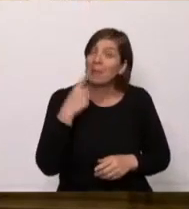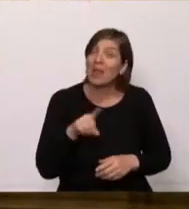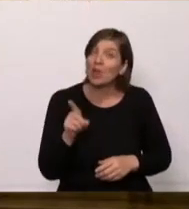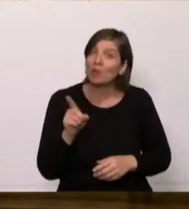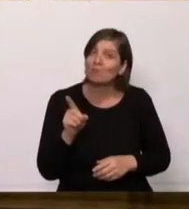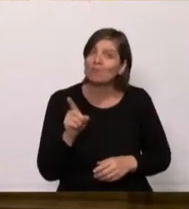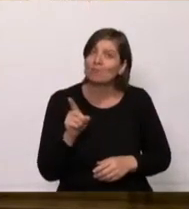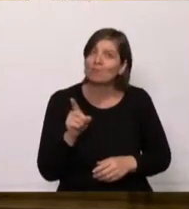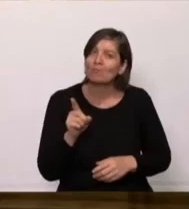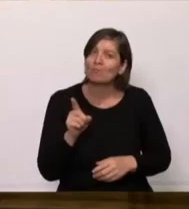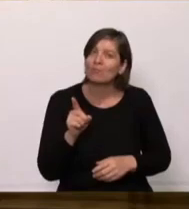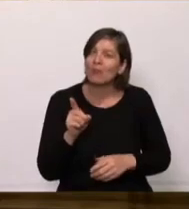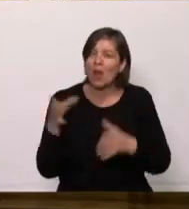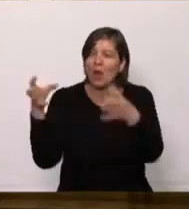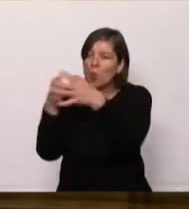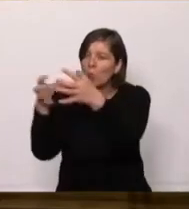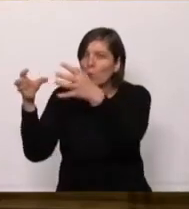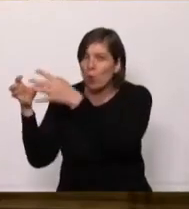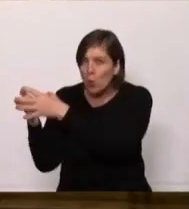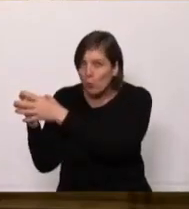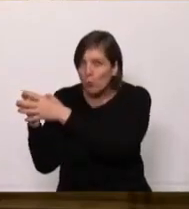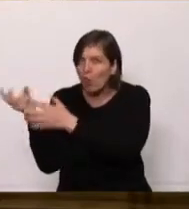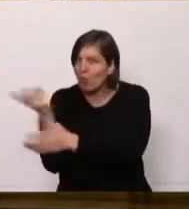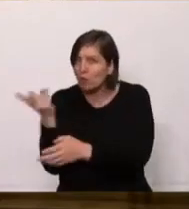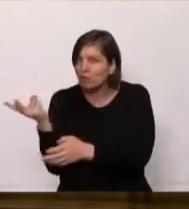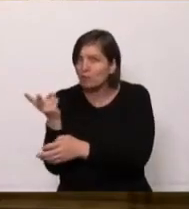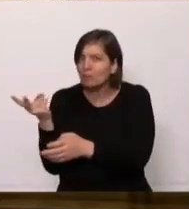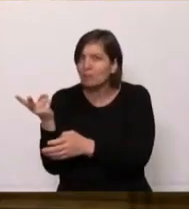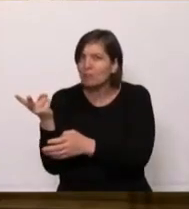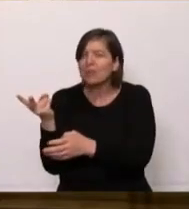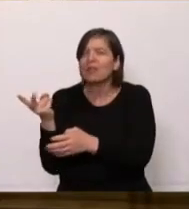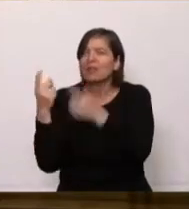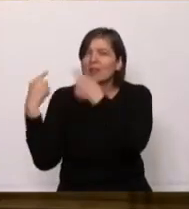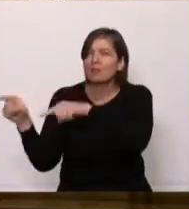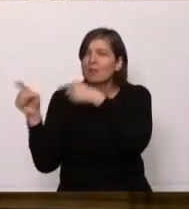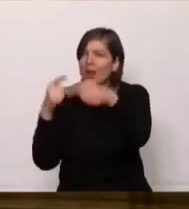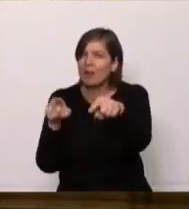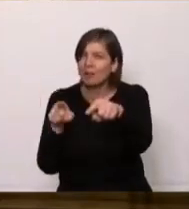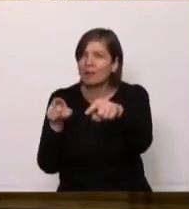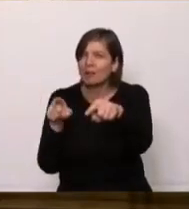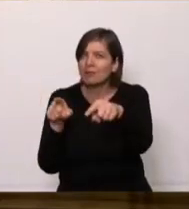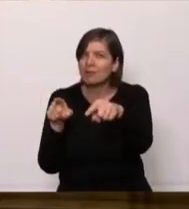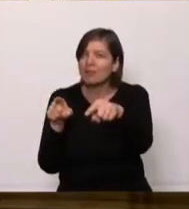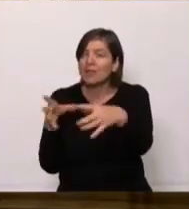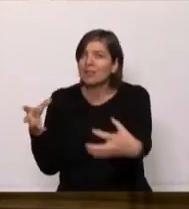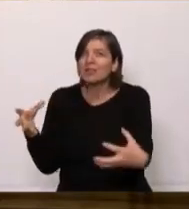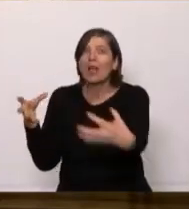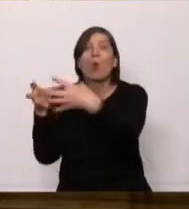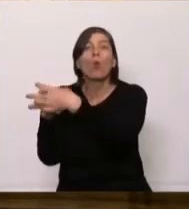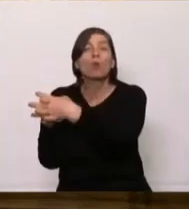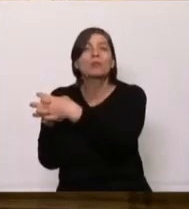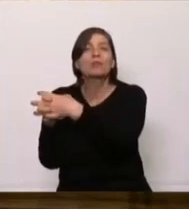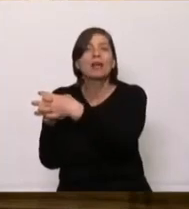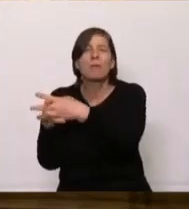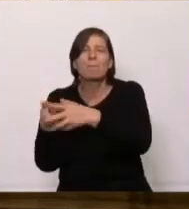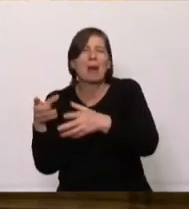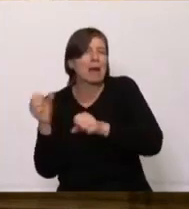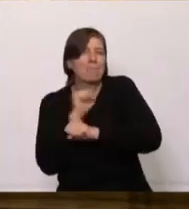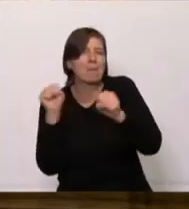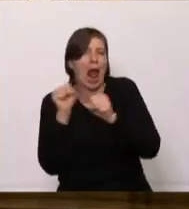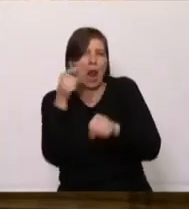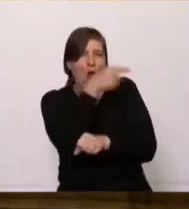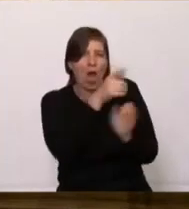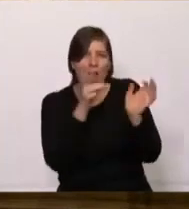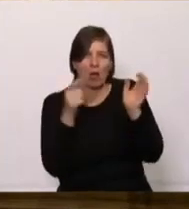Sin embargo, fariseos y herodianos, que pertenecen a dos grupos distintos, se juntan para hacer